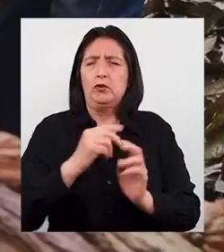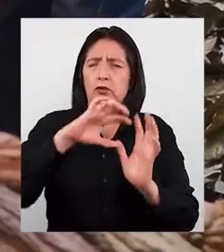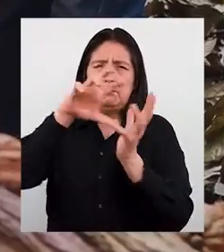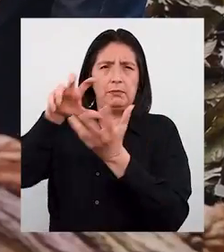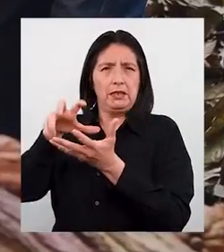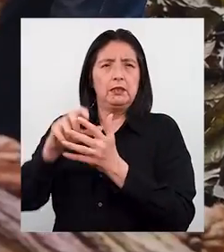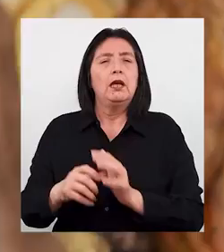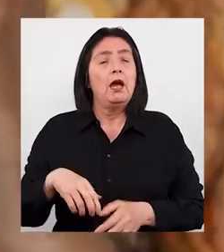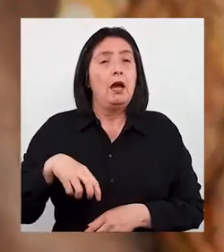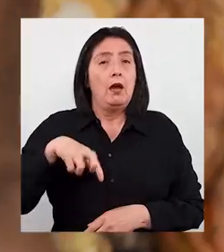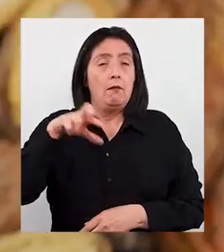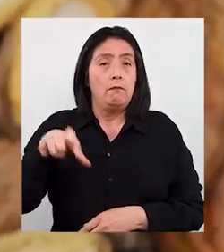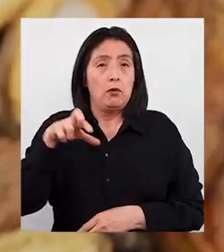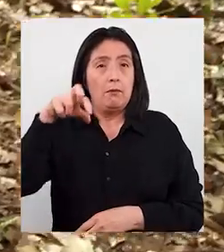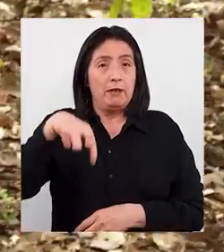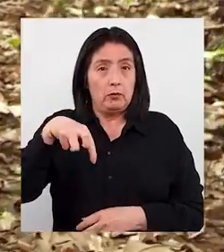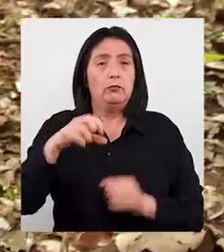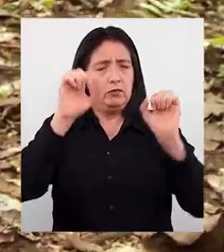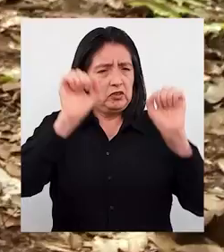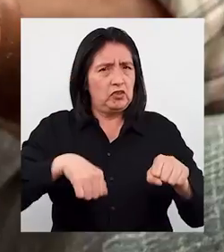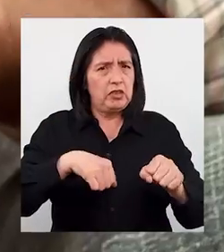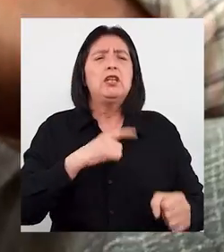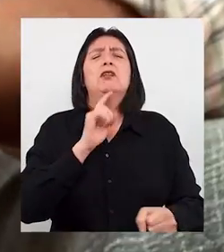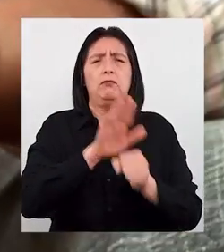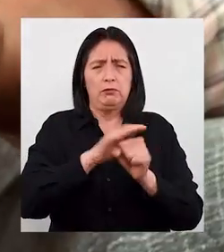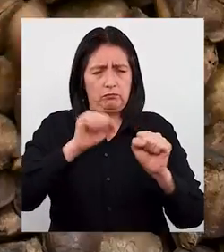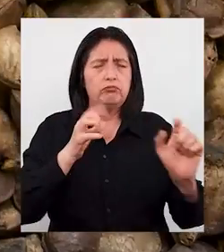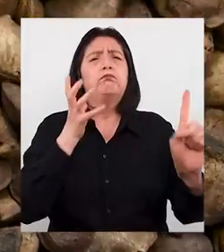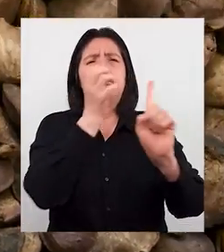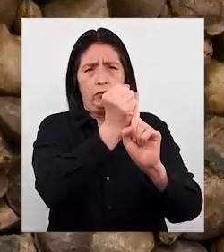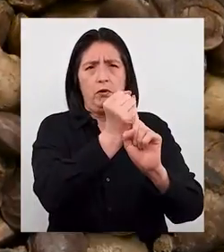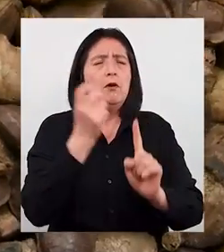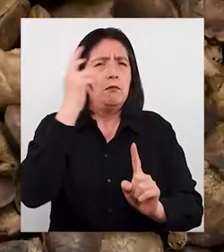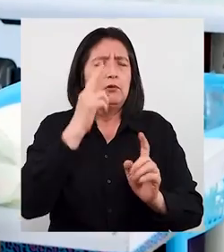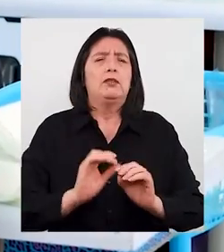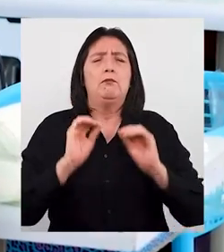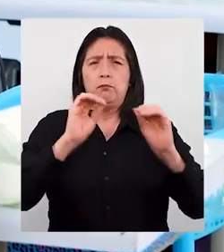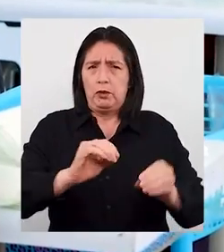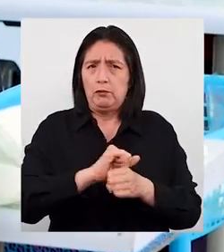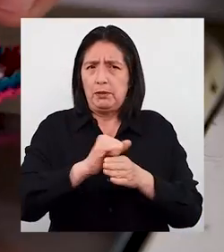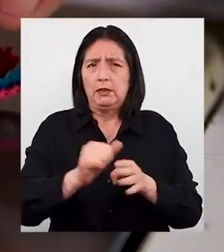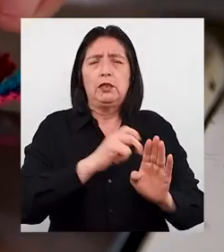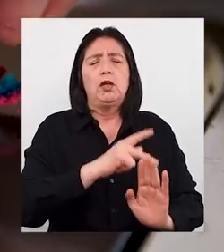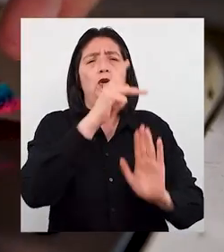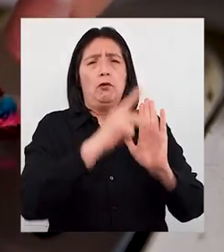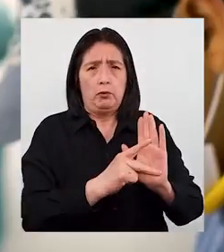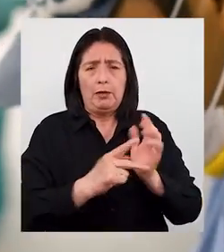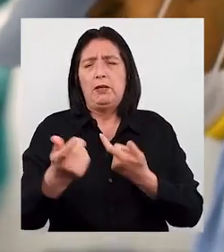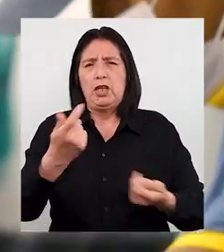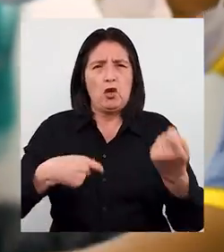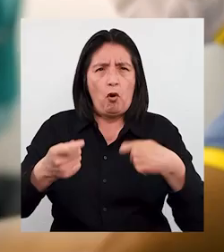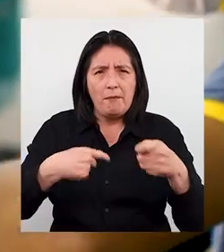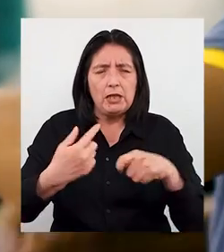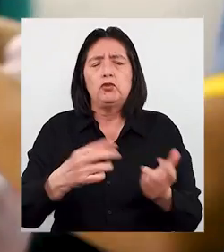Como PROM Perú, tenemos el firme compromiso por alcanzarlos. Por ello, hemos implementado los programas de